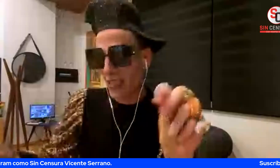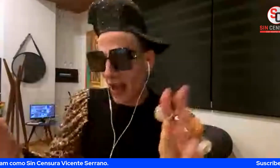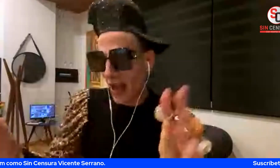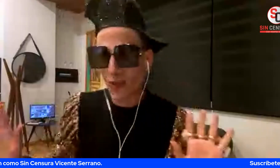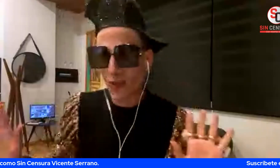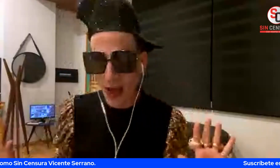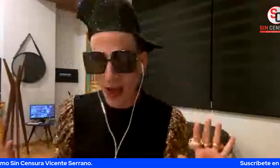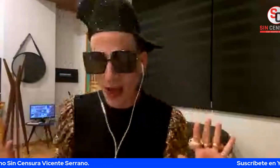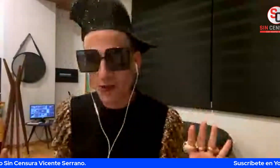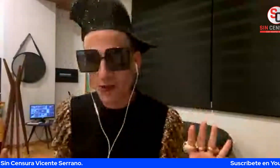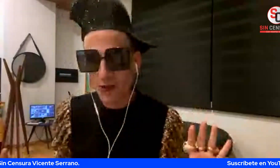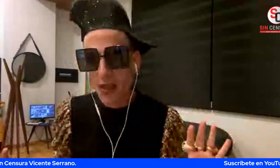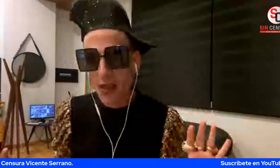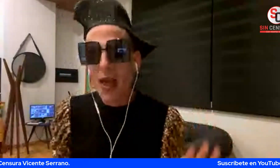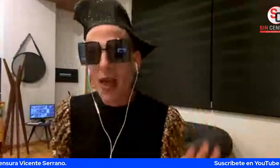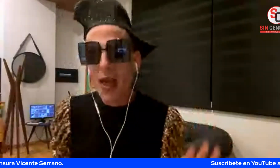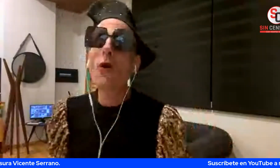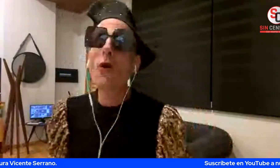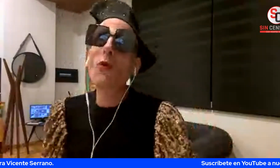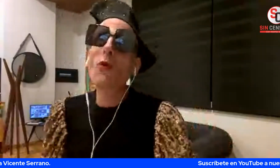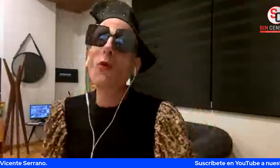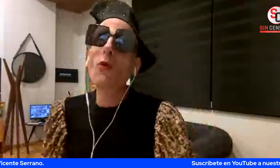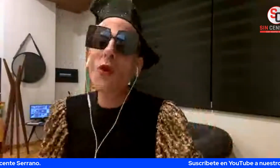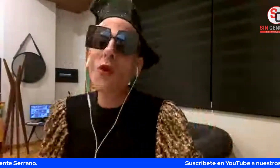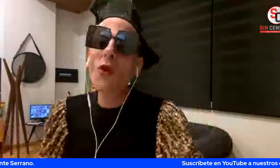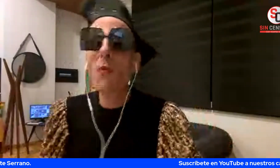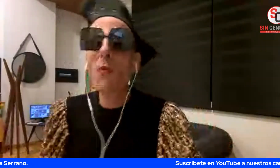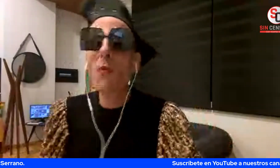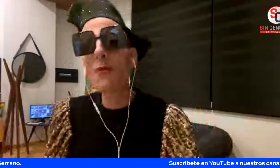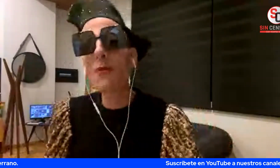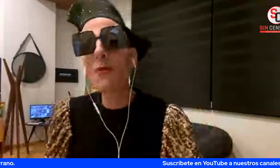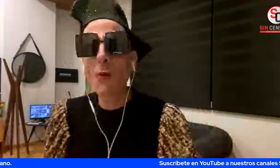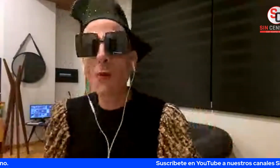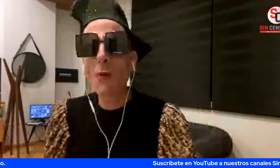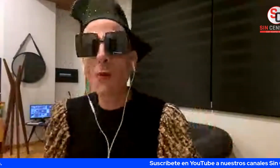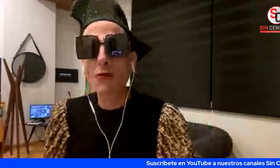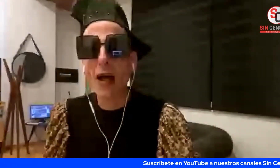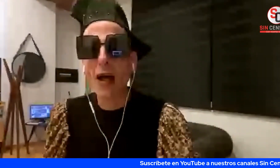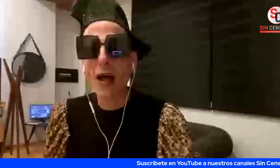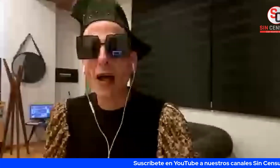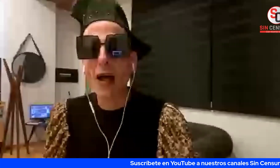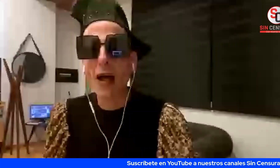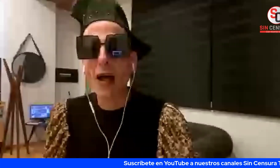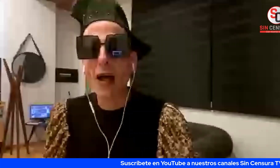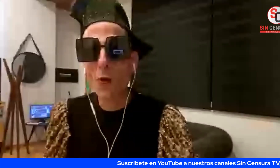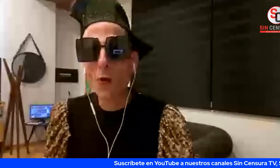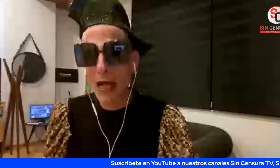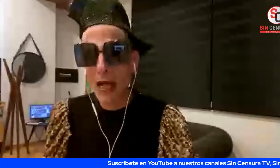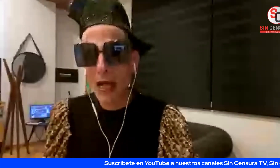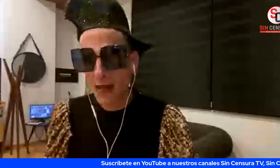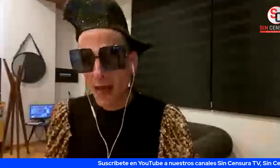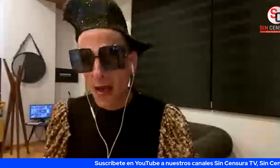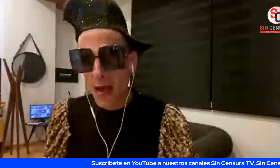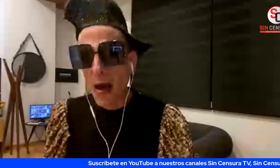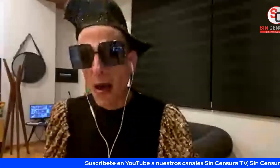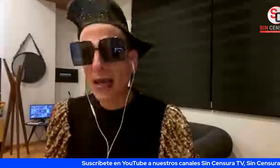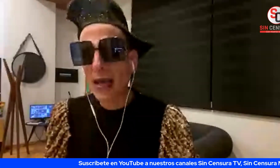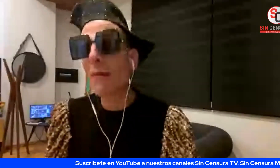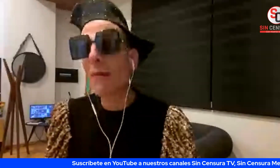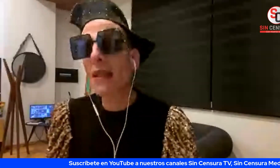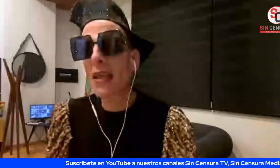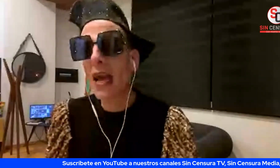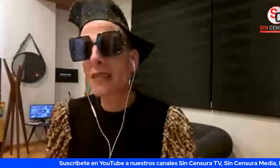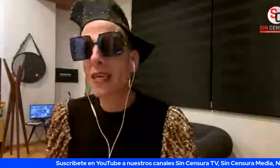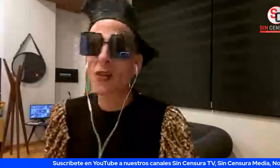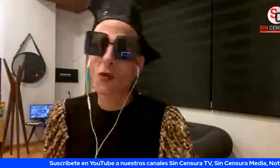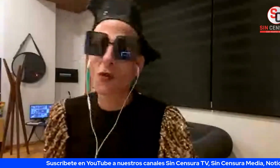chiste era dejarle todo a ellos. Oye, tú español, ¿puedes ir por favor a negociar con Perú Gas para que